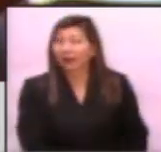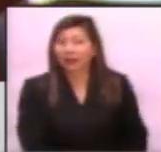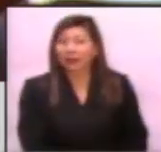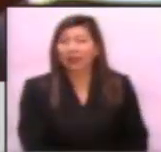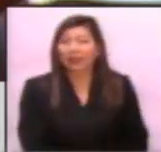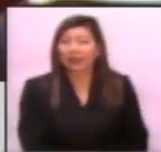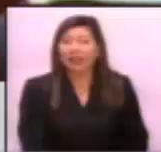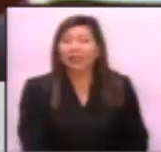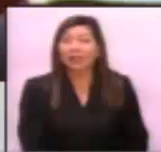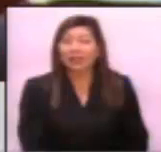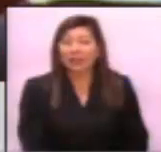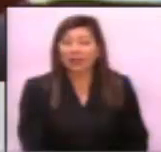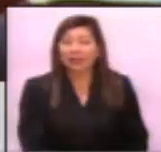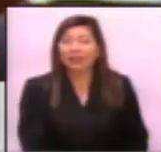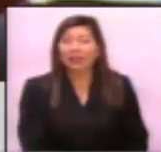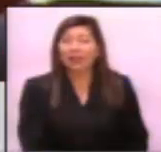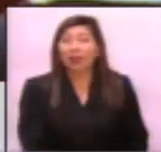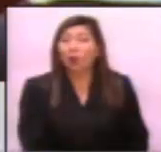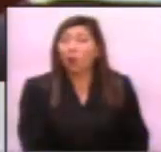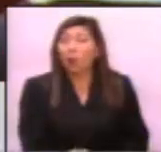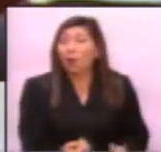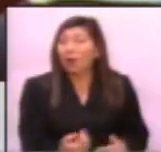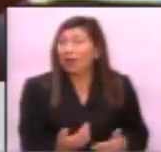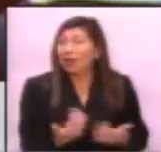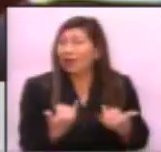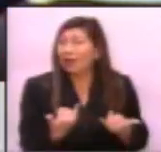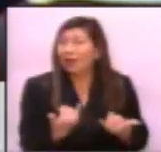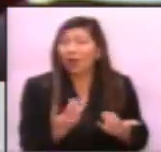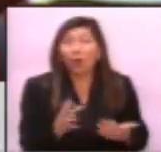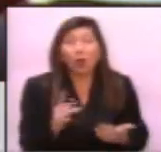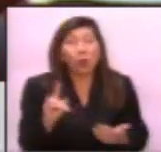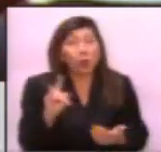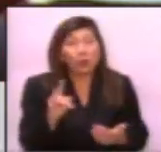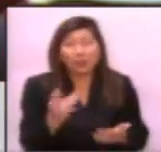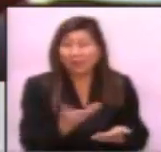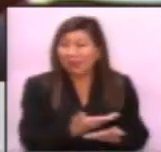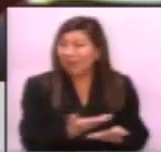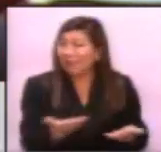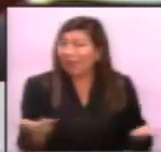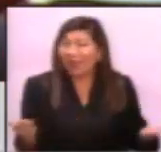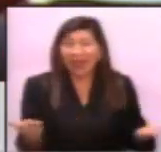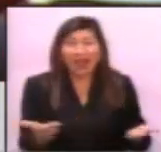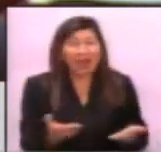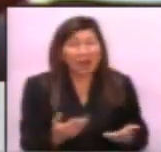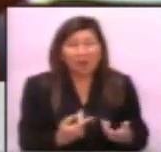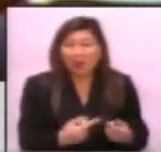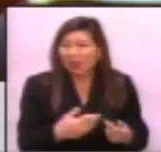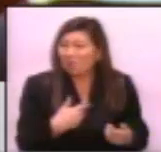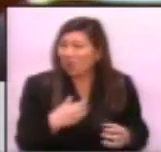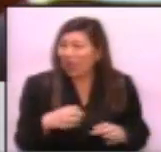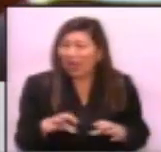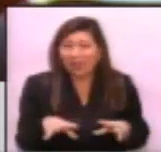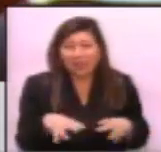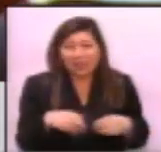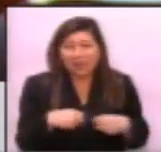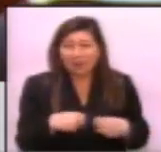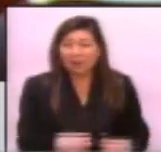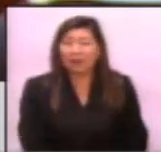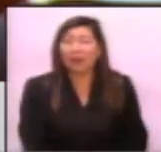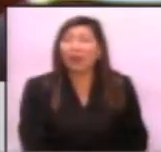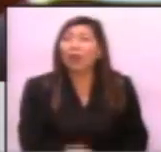de vacancia. Hecho inusual, hecho irregular,